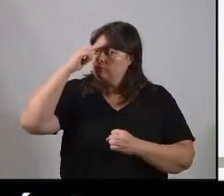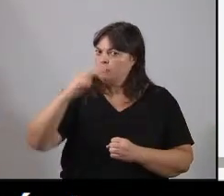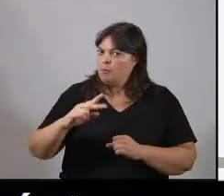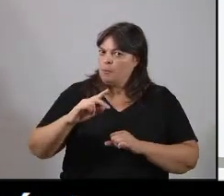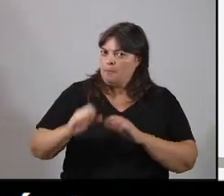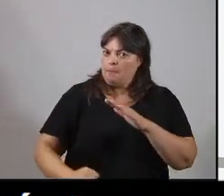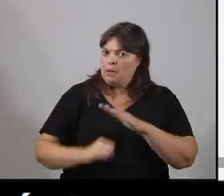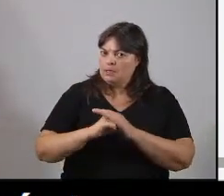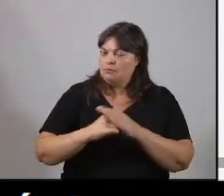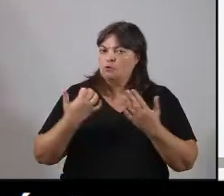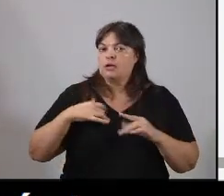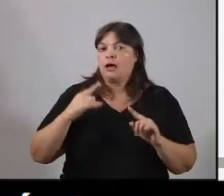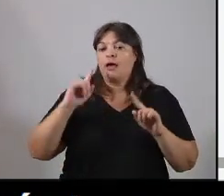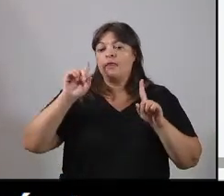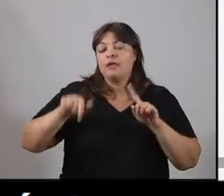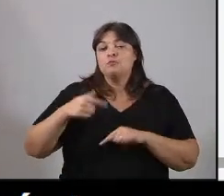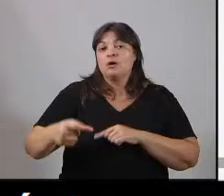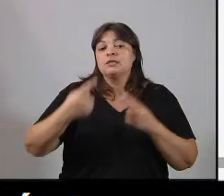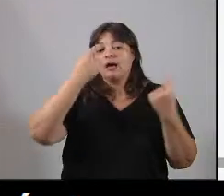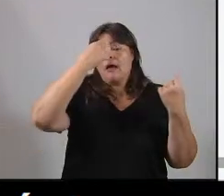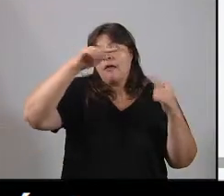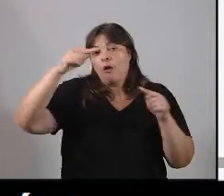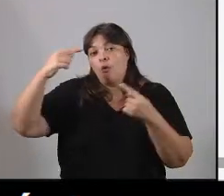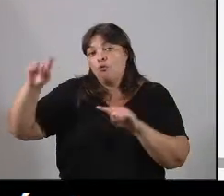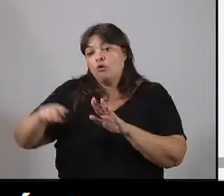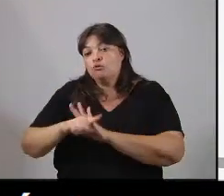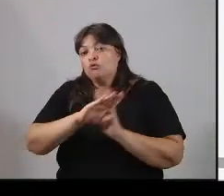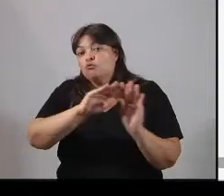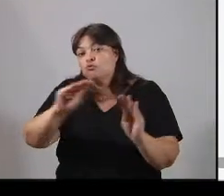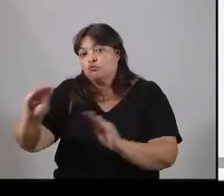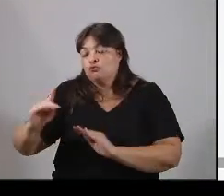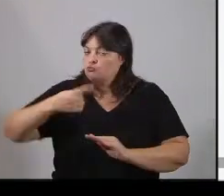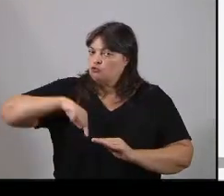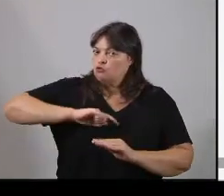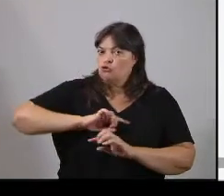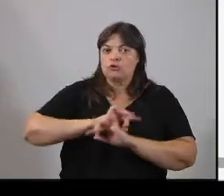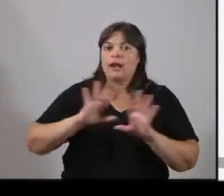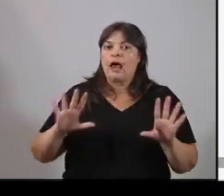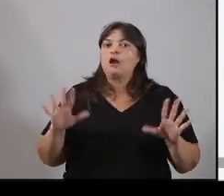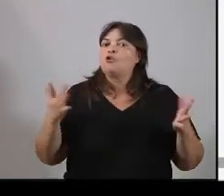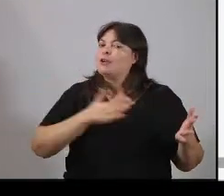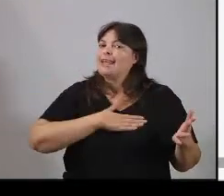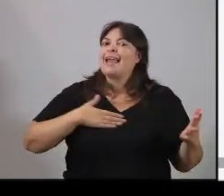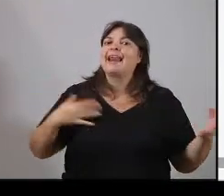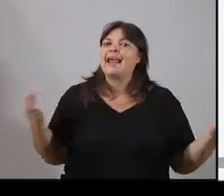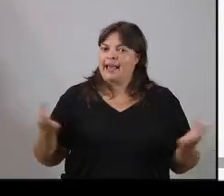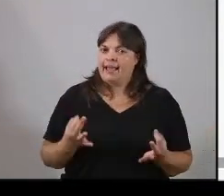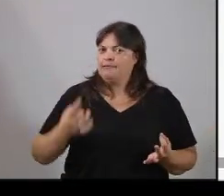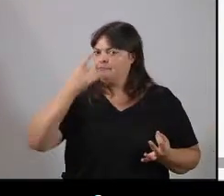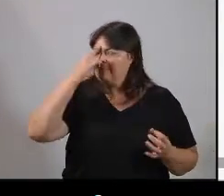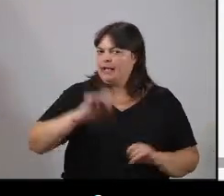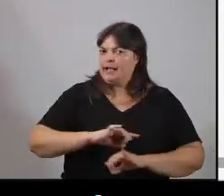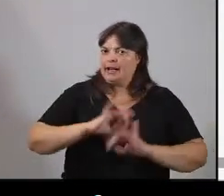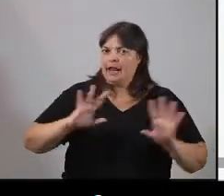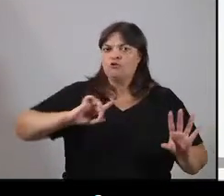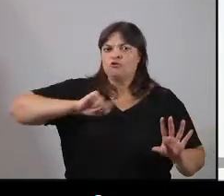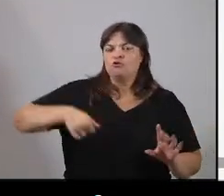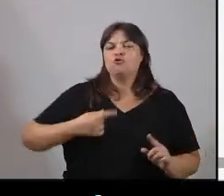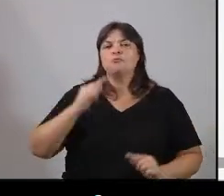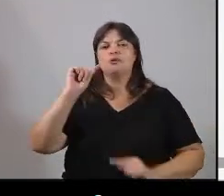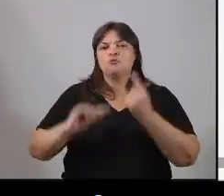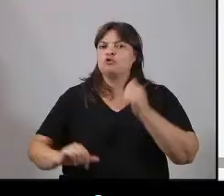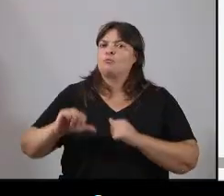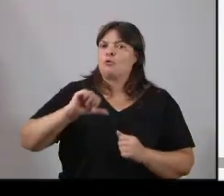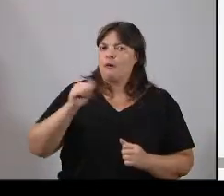luego cada uno rinda cuentas de su gestión. Nosotros tenemos muy claro qué es lo que queremos y lo que queremos es ese presupuesto